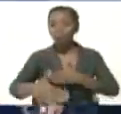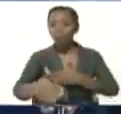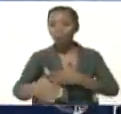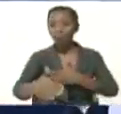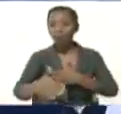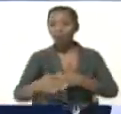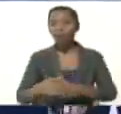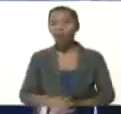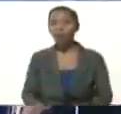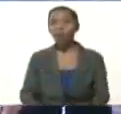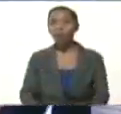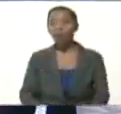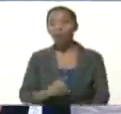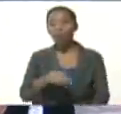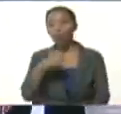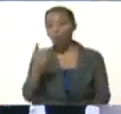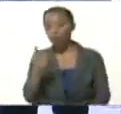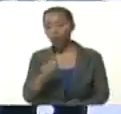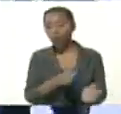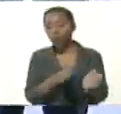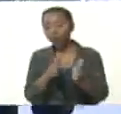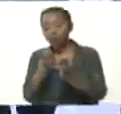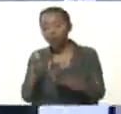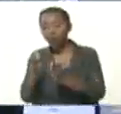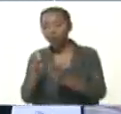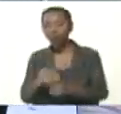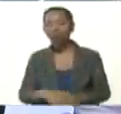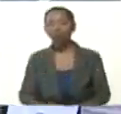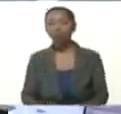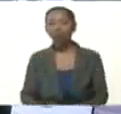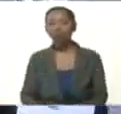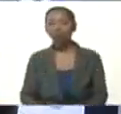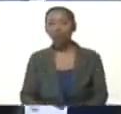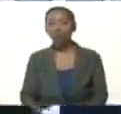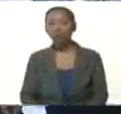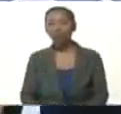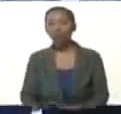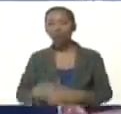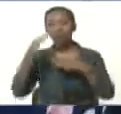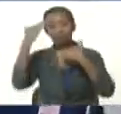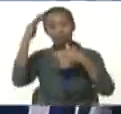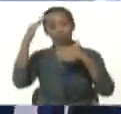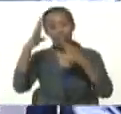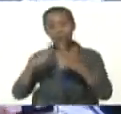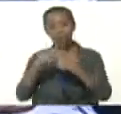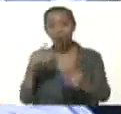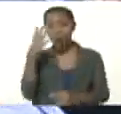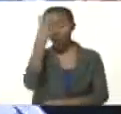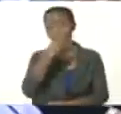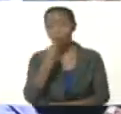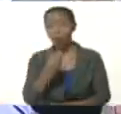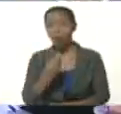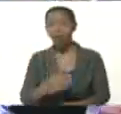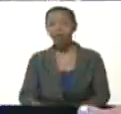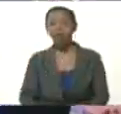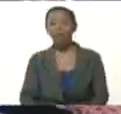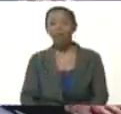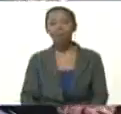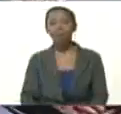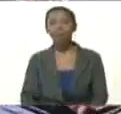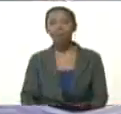set. Aquí está Zona Crip. Saludos a todos, muchachos, pura juventud. Donde veamos esto, mi